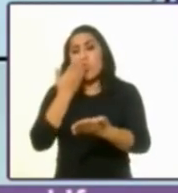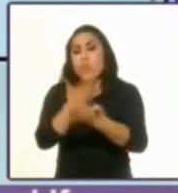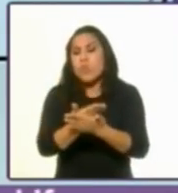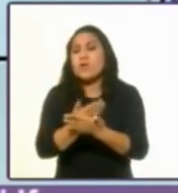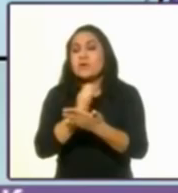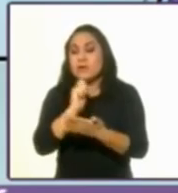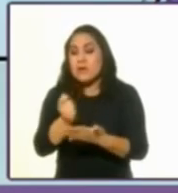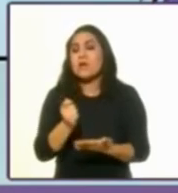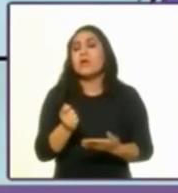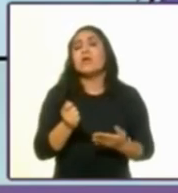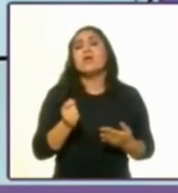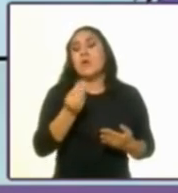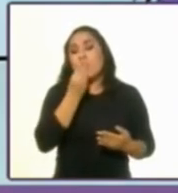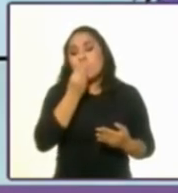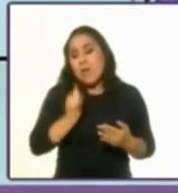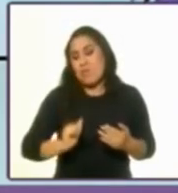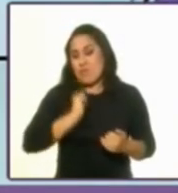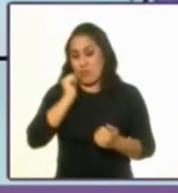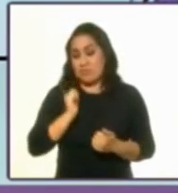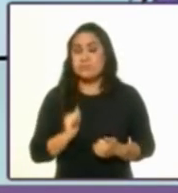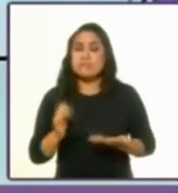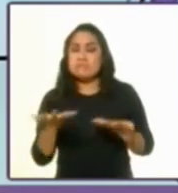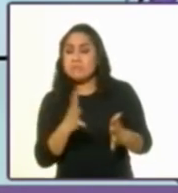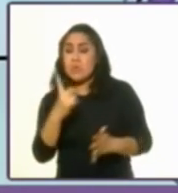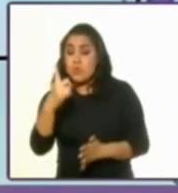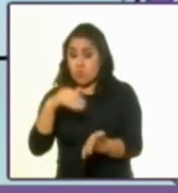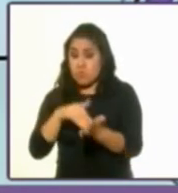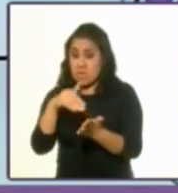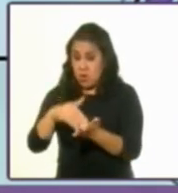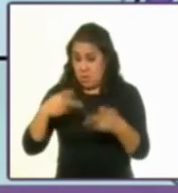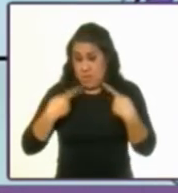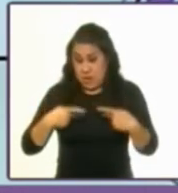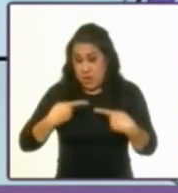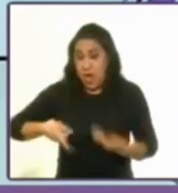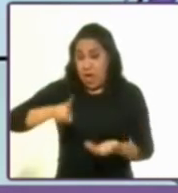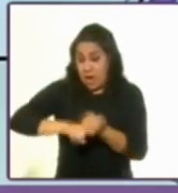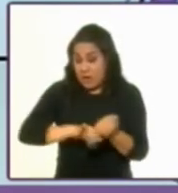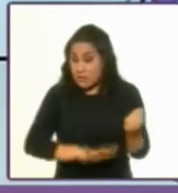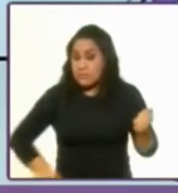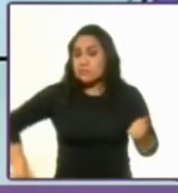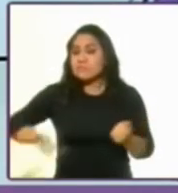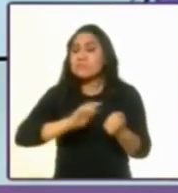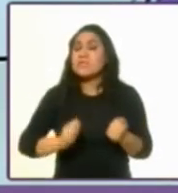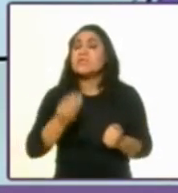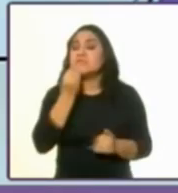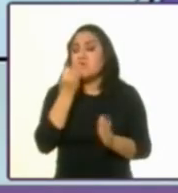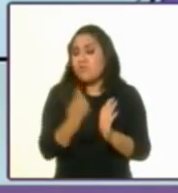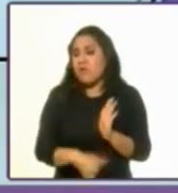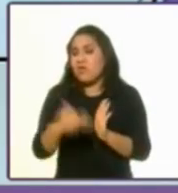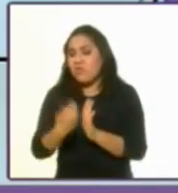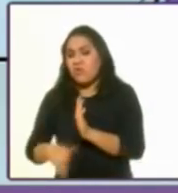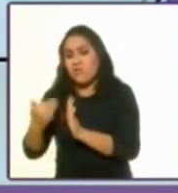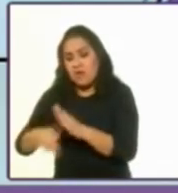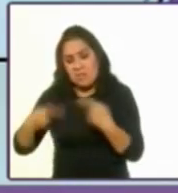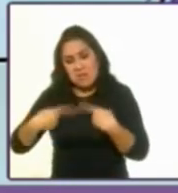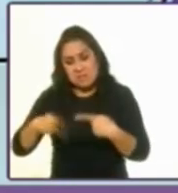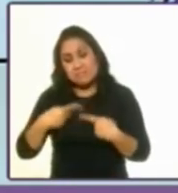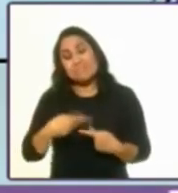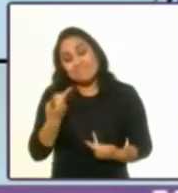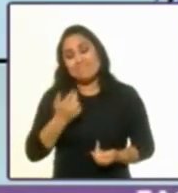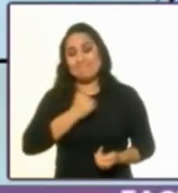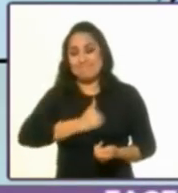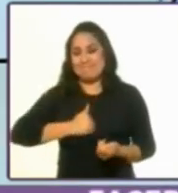que decir que en la ciudad de méxico tenemos cerca de un millón de habitantes que se encuentran en situación de carencia alimentaria pero desafortunadamente